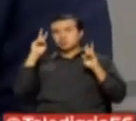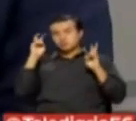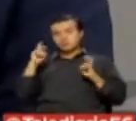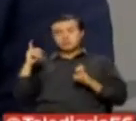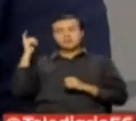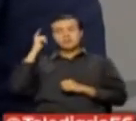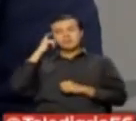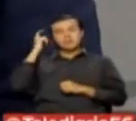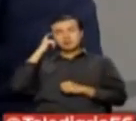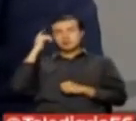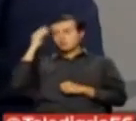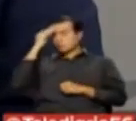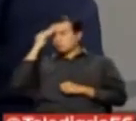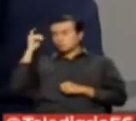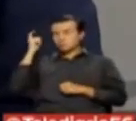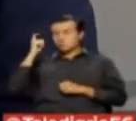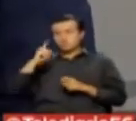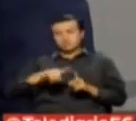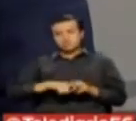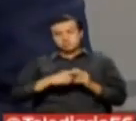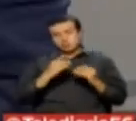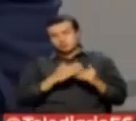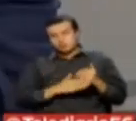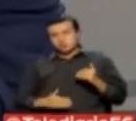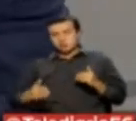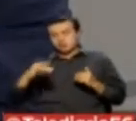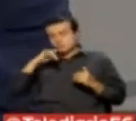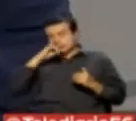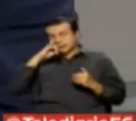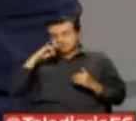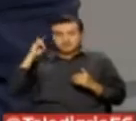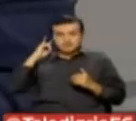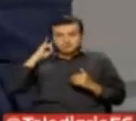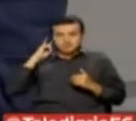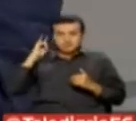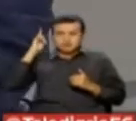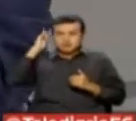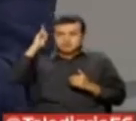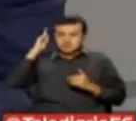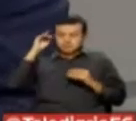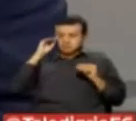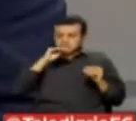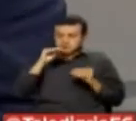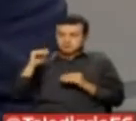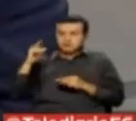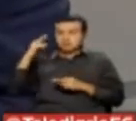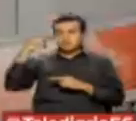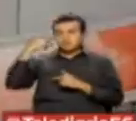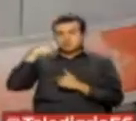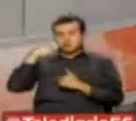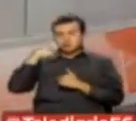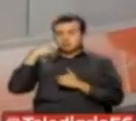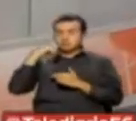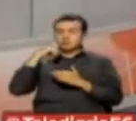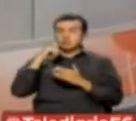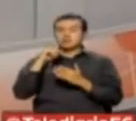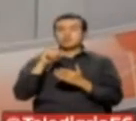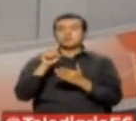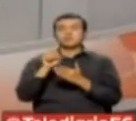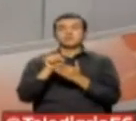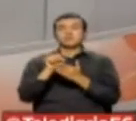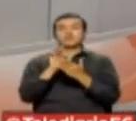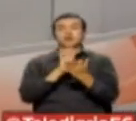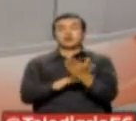daría la impresión de que la educación debe comenzar precisamente por la educación de los líderes de los responsables institucionales para que